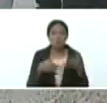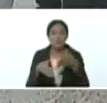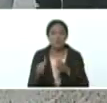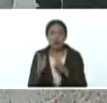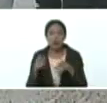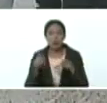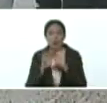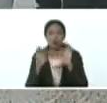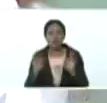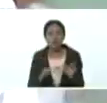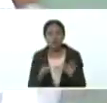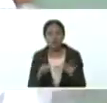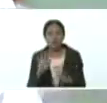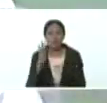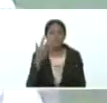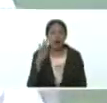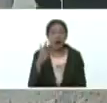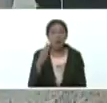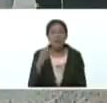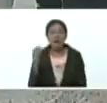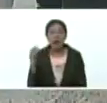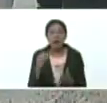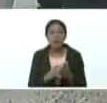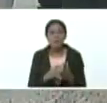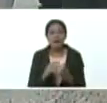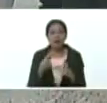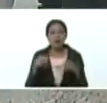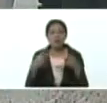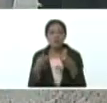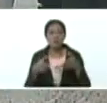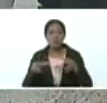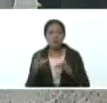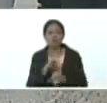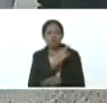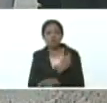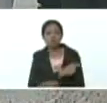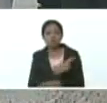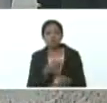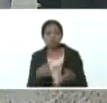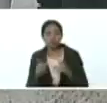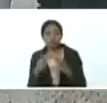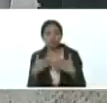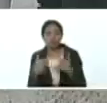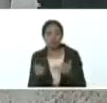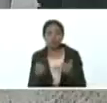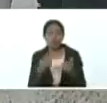construcción de por lo menos 1000 nuevos ambulatorios de barrio adentro,